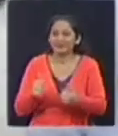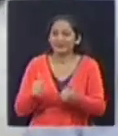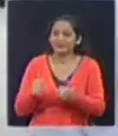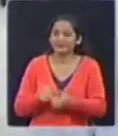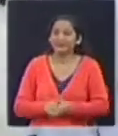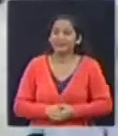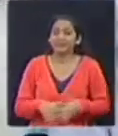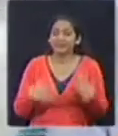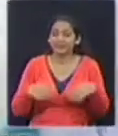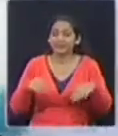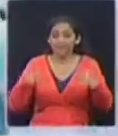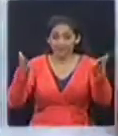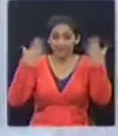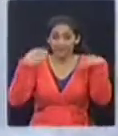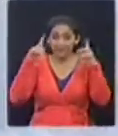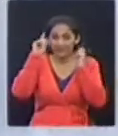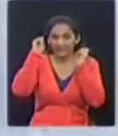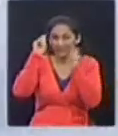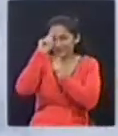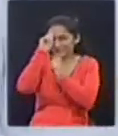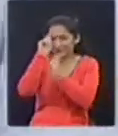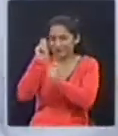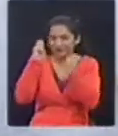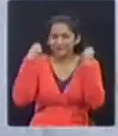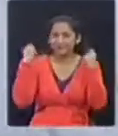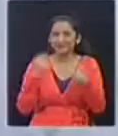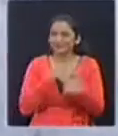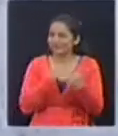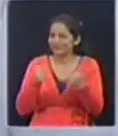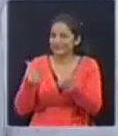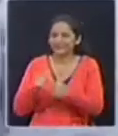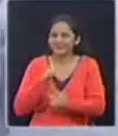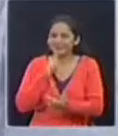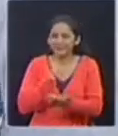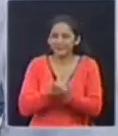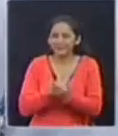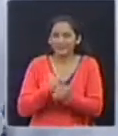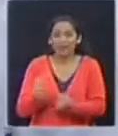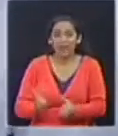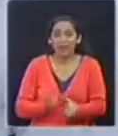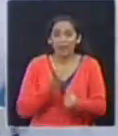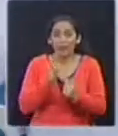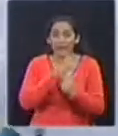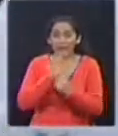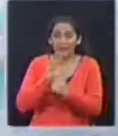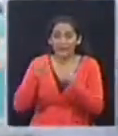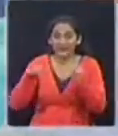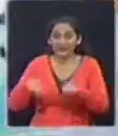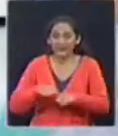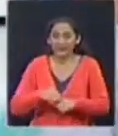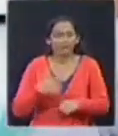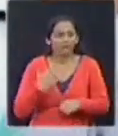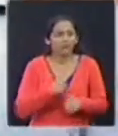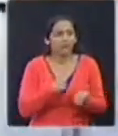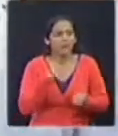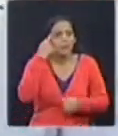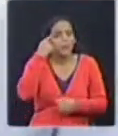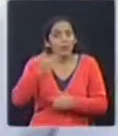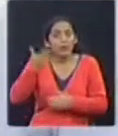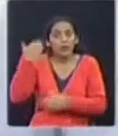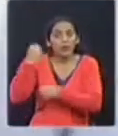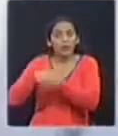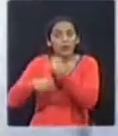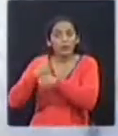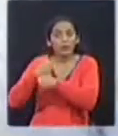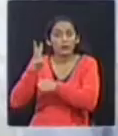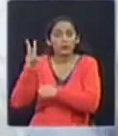se da más a las fiestas de Guayaquil, una cuarta edición. ¿Cuál es la expectativa del número de visitantes? Yo creo que debemos llegar a 70.000. El año pasado